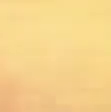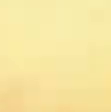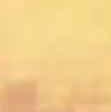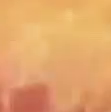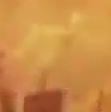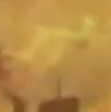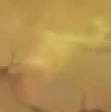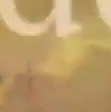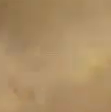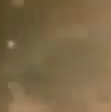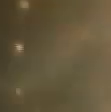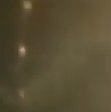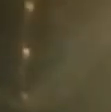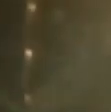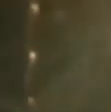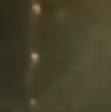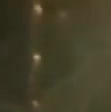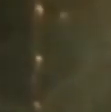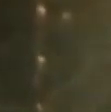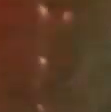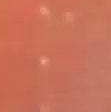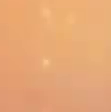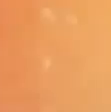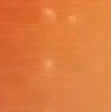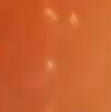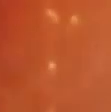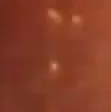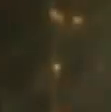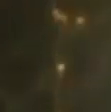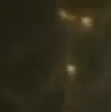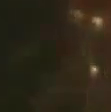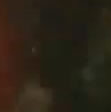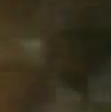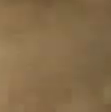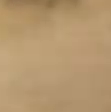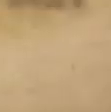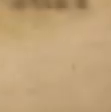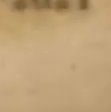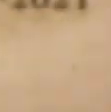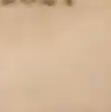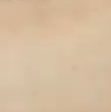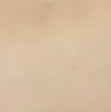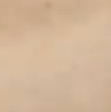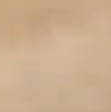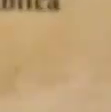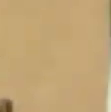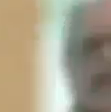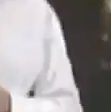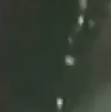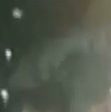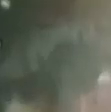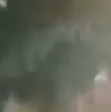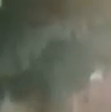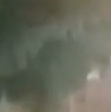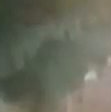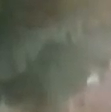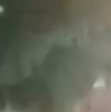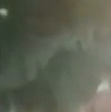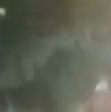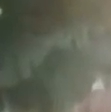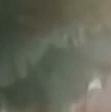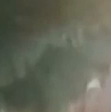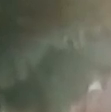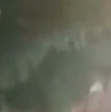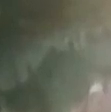El 28 de enero de 1821, la provincia de Maracaibo se suma a la República de Colombia. Este